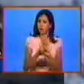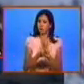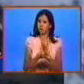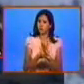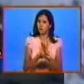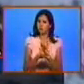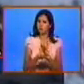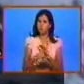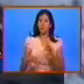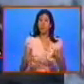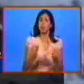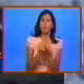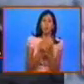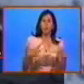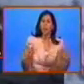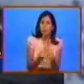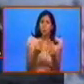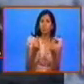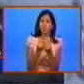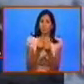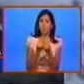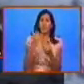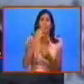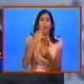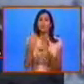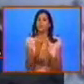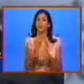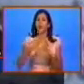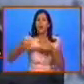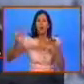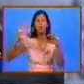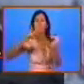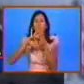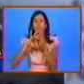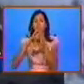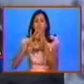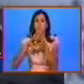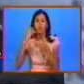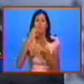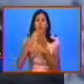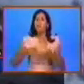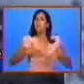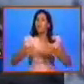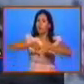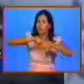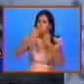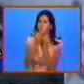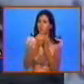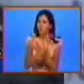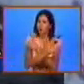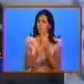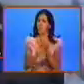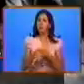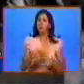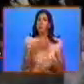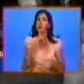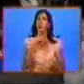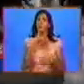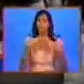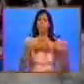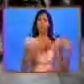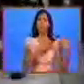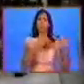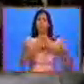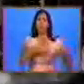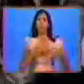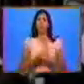me ata a Cuba, solo lazos de otra clase que no se pueden romper como los nombramientos.